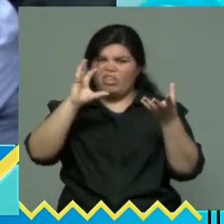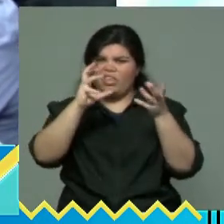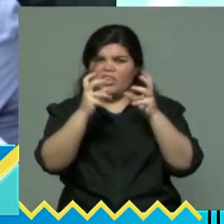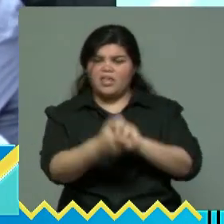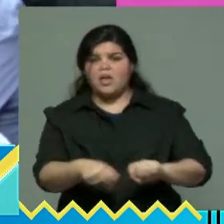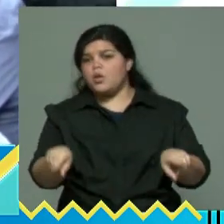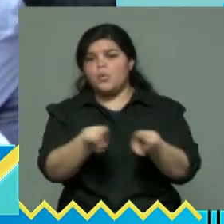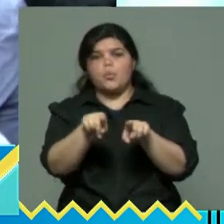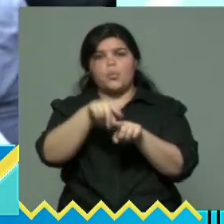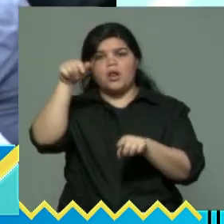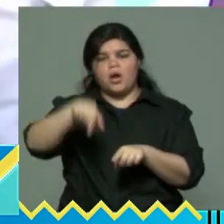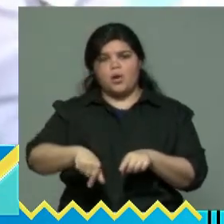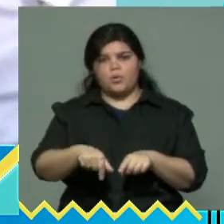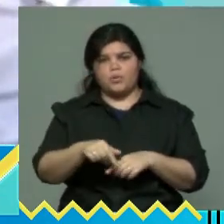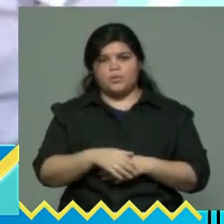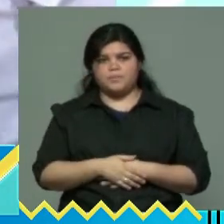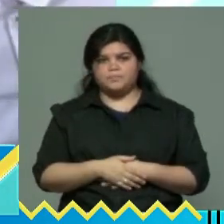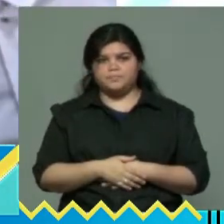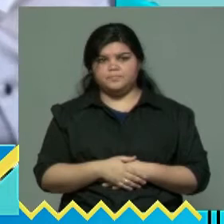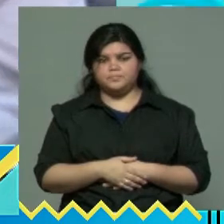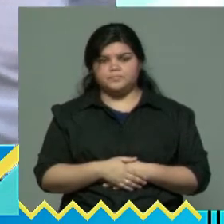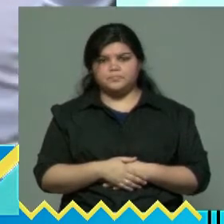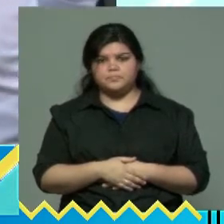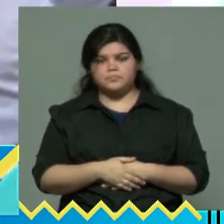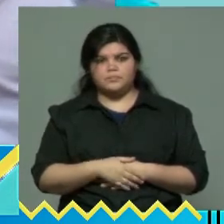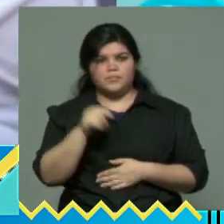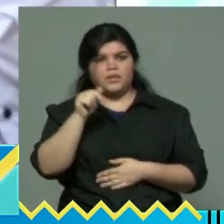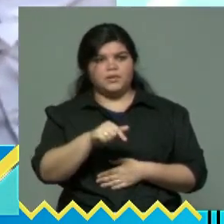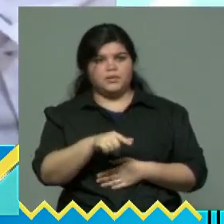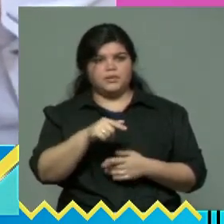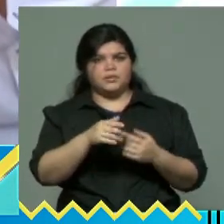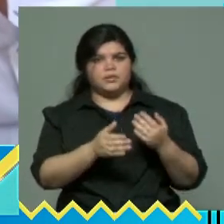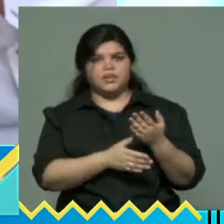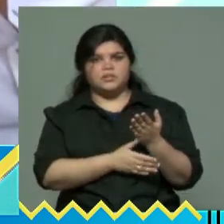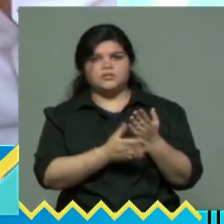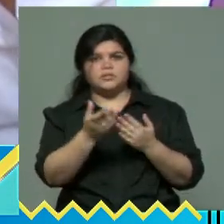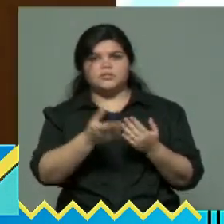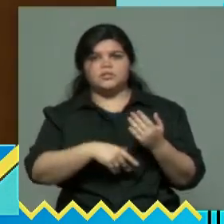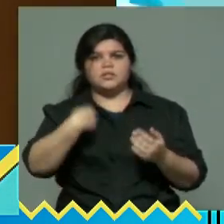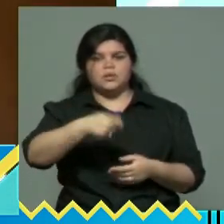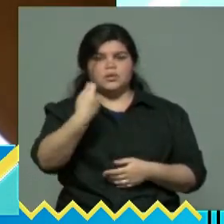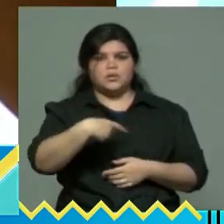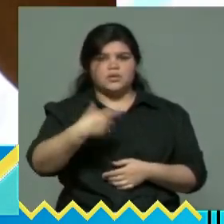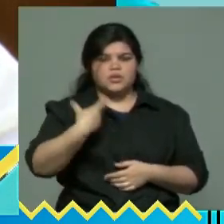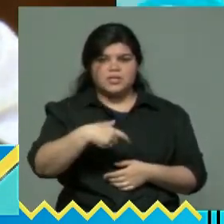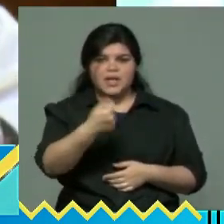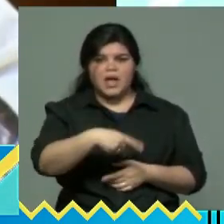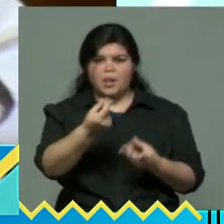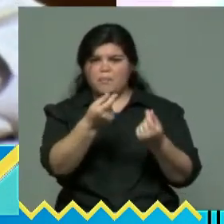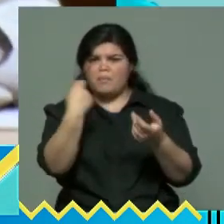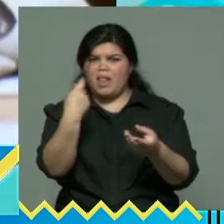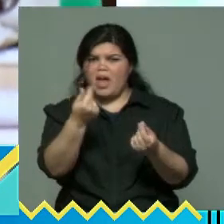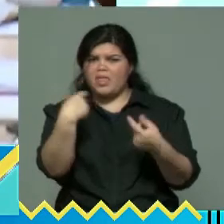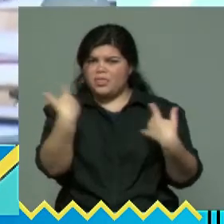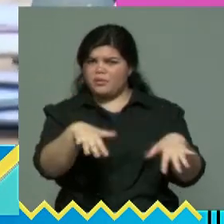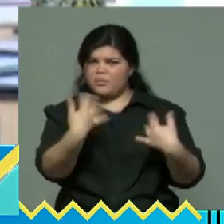complicidad de la burocracia sindical, pero que es un ataque... es mucha plata. ¿Cómo? Sí, claro. Lo de la obra social es mucha plata. 8.000 millones. Cristina se lo quitó, este se lo devolvió. O sea, Claro, con